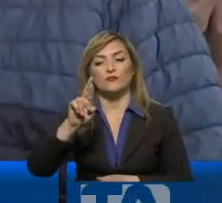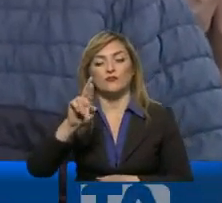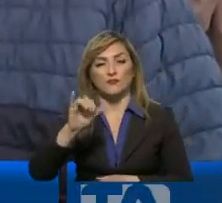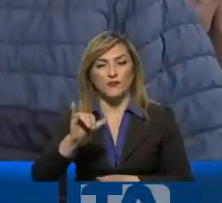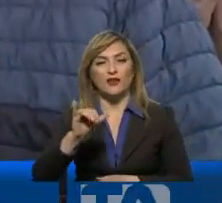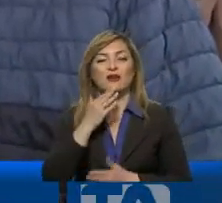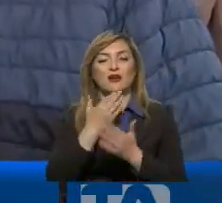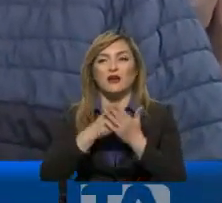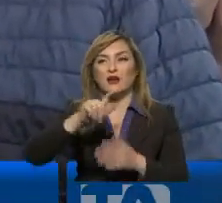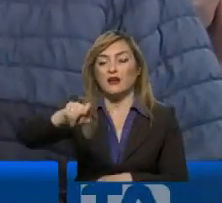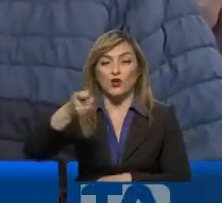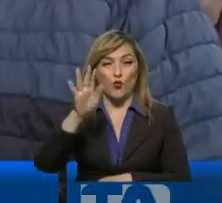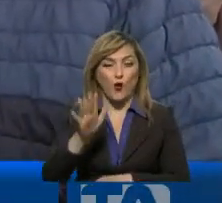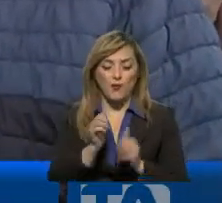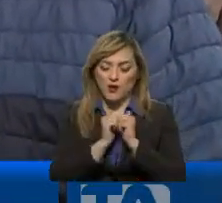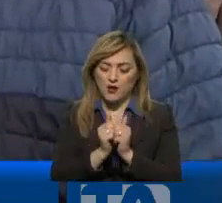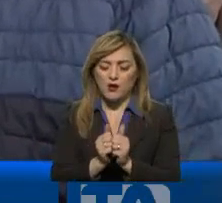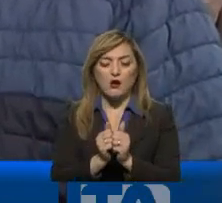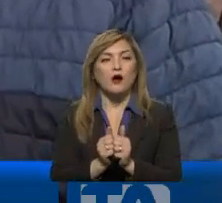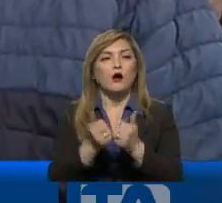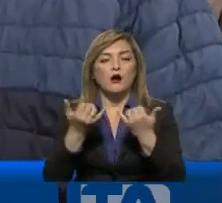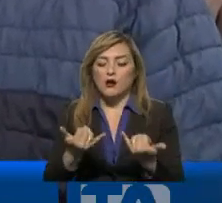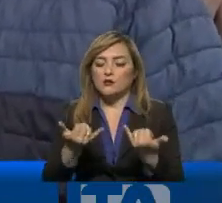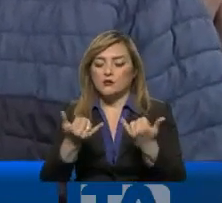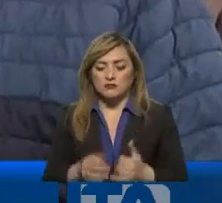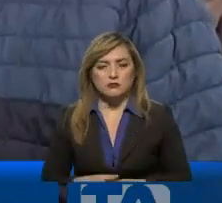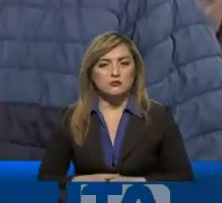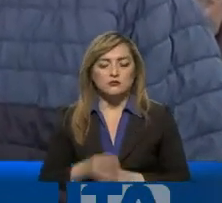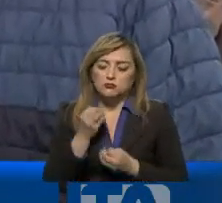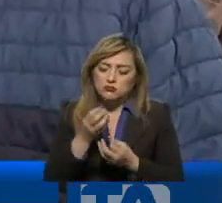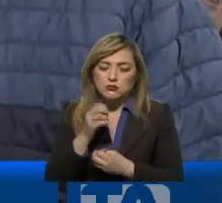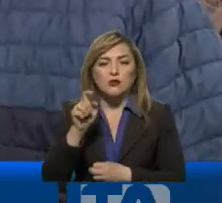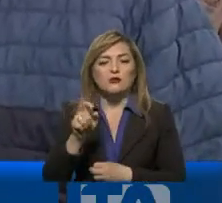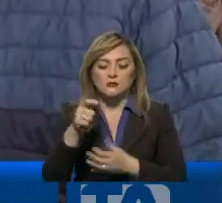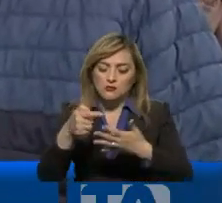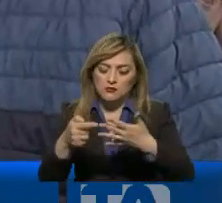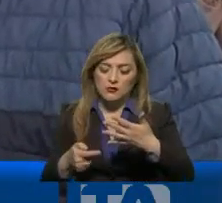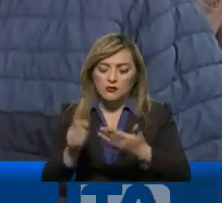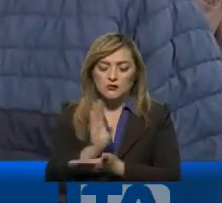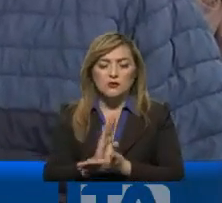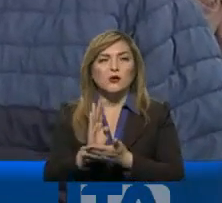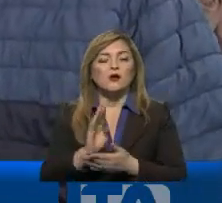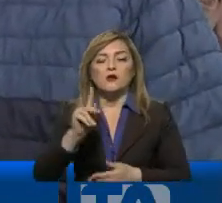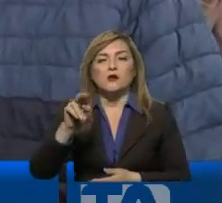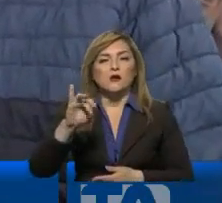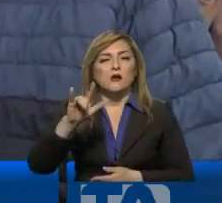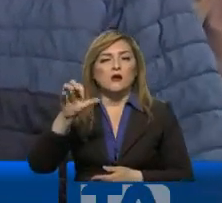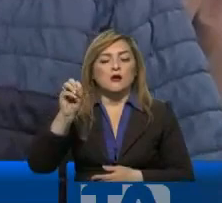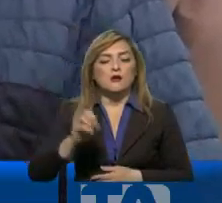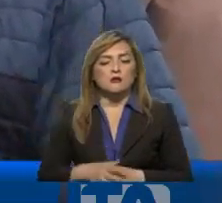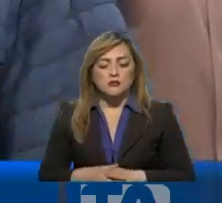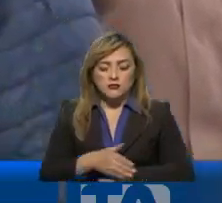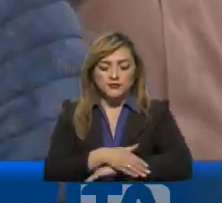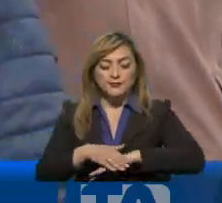a Teleamazonas por acompañarnos en esta cobertura y poder expresar las necesidades que tenemos como barrio Paraíso. Realmente la